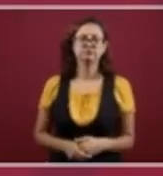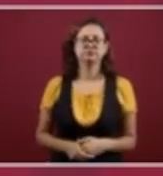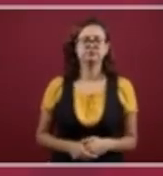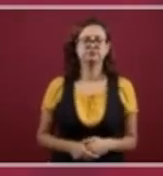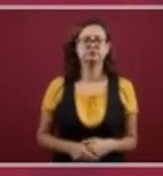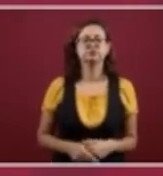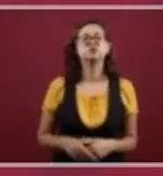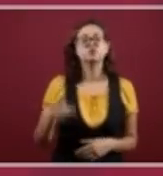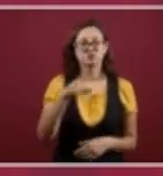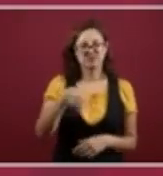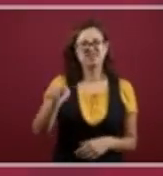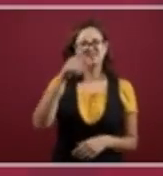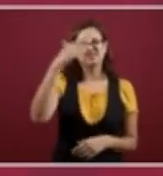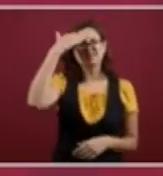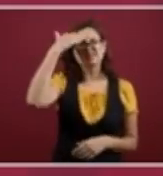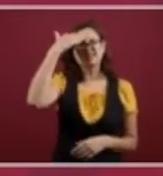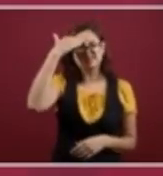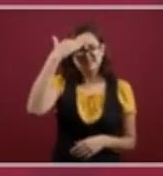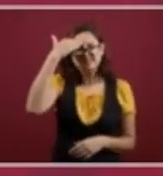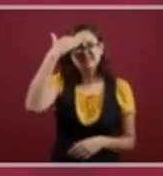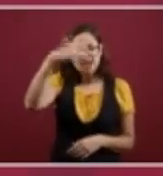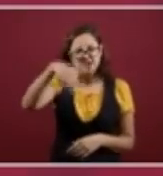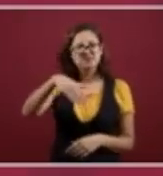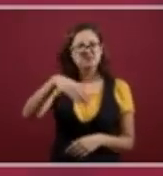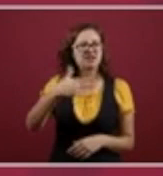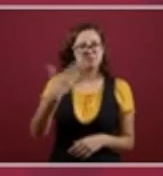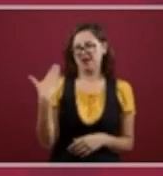se dio a conocer una información calumniosa